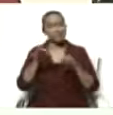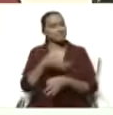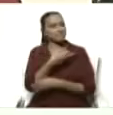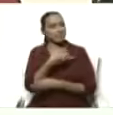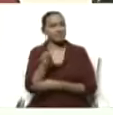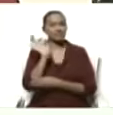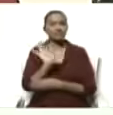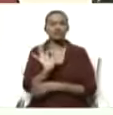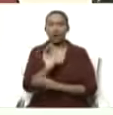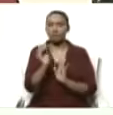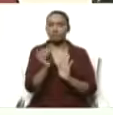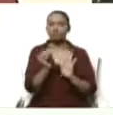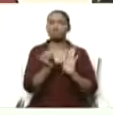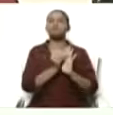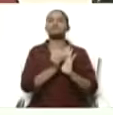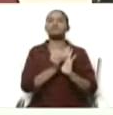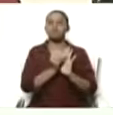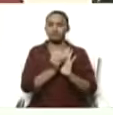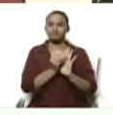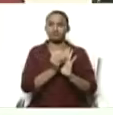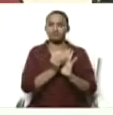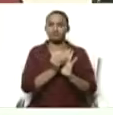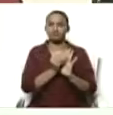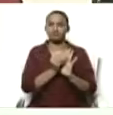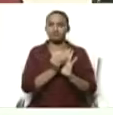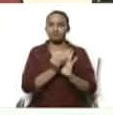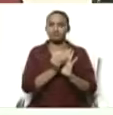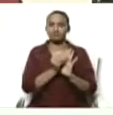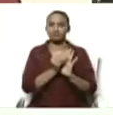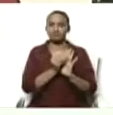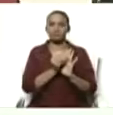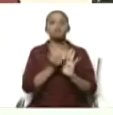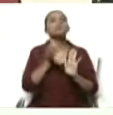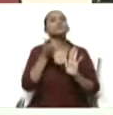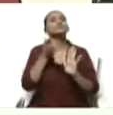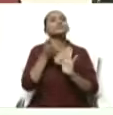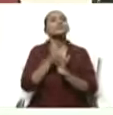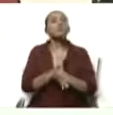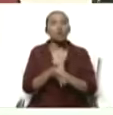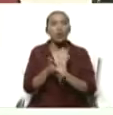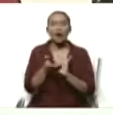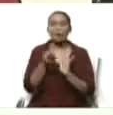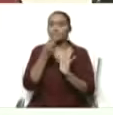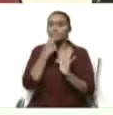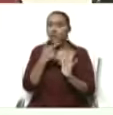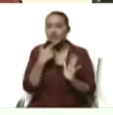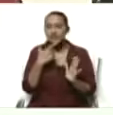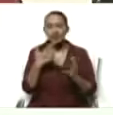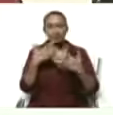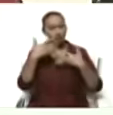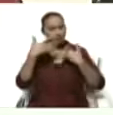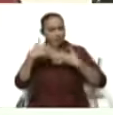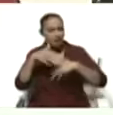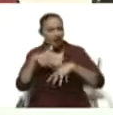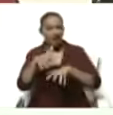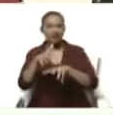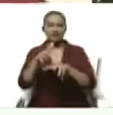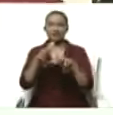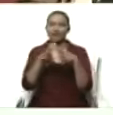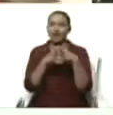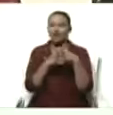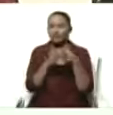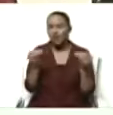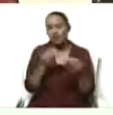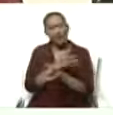component fundamental debe ser avasallante esplendoroso una victoria por todo lo lo